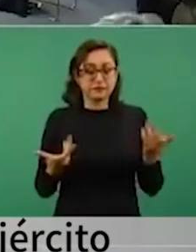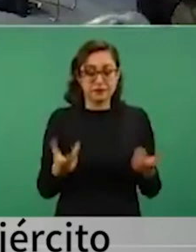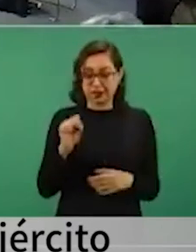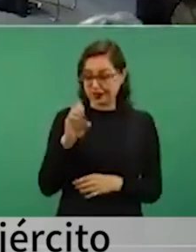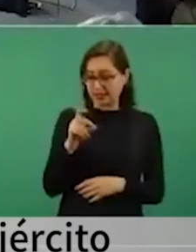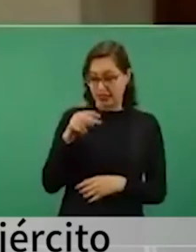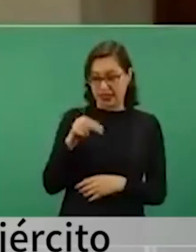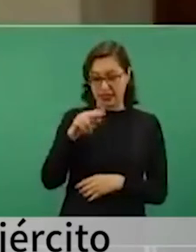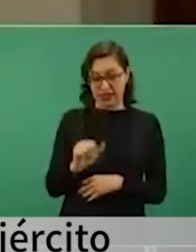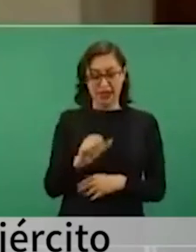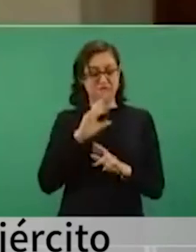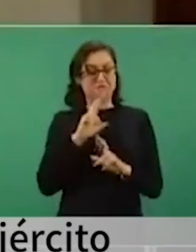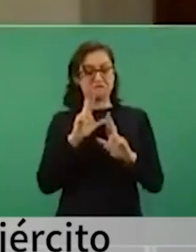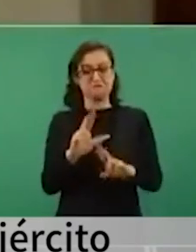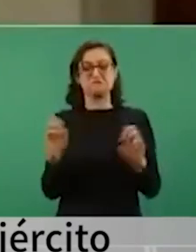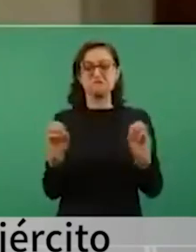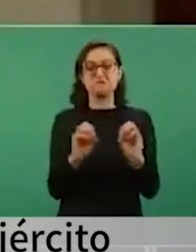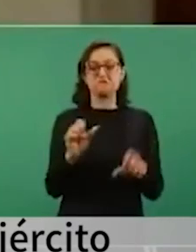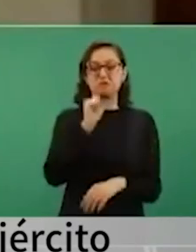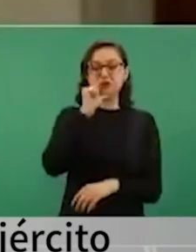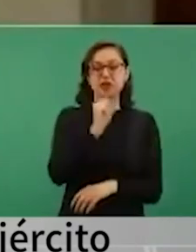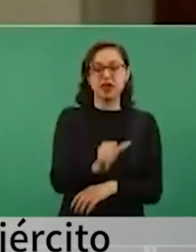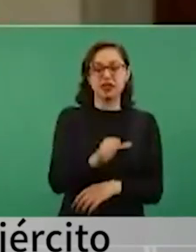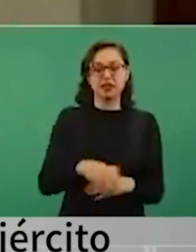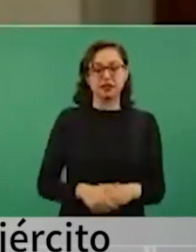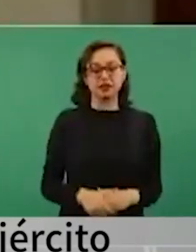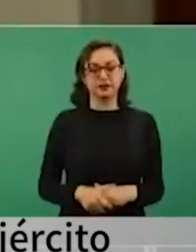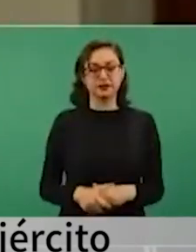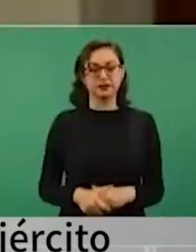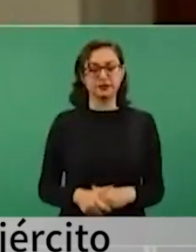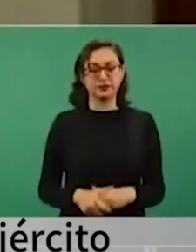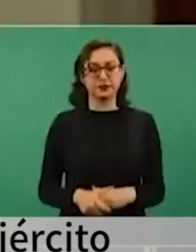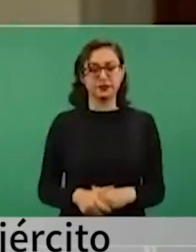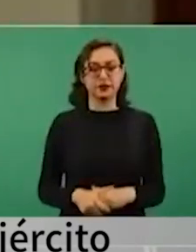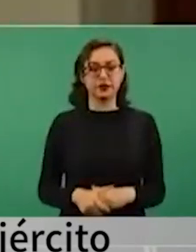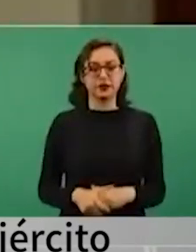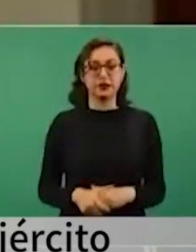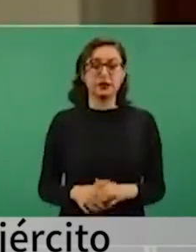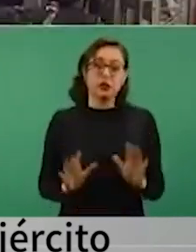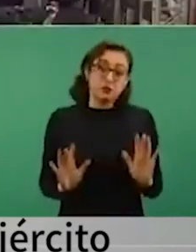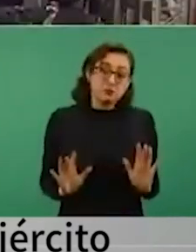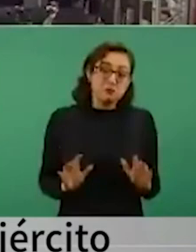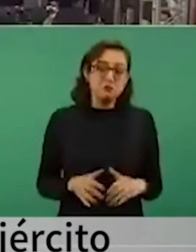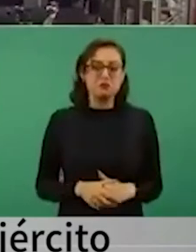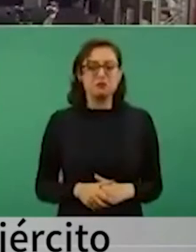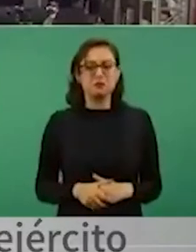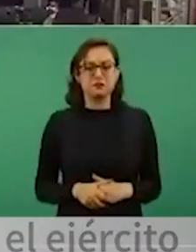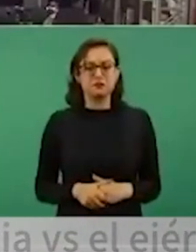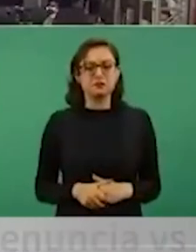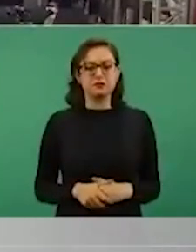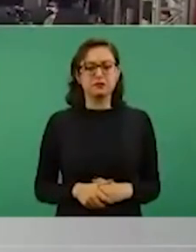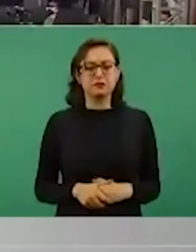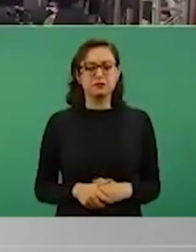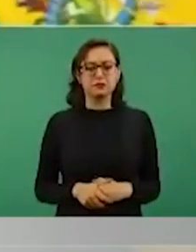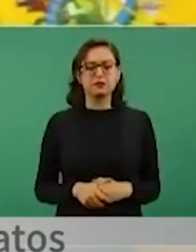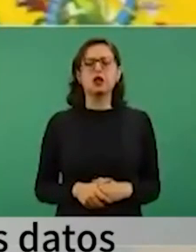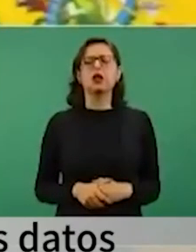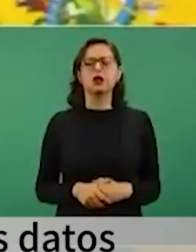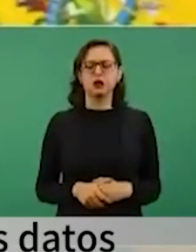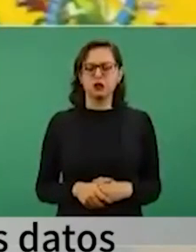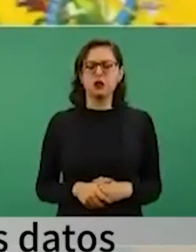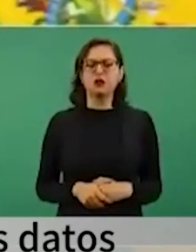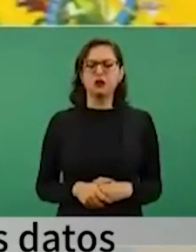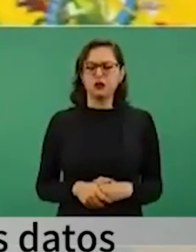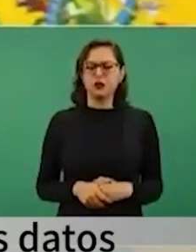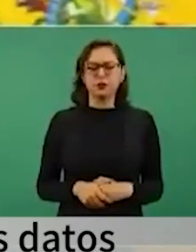Secretaría de la Defensa Nacional qué unidad militar de combate era, por ejemplo. Sí, pero se va a informar sobre eso y tampoco